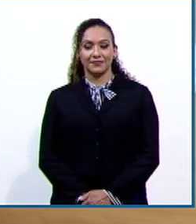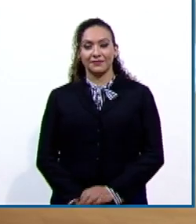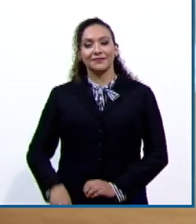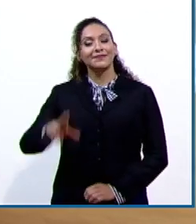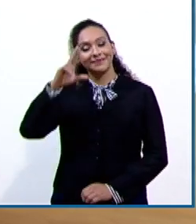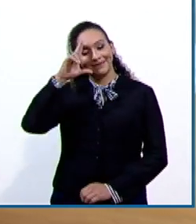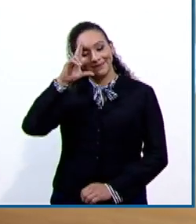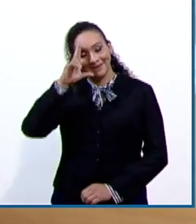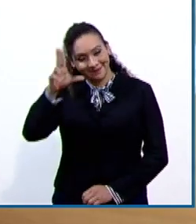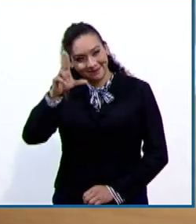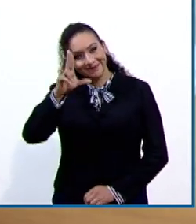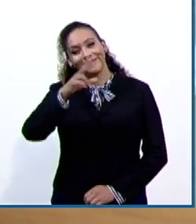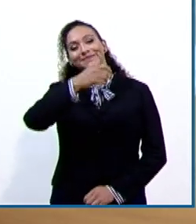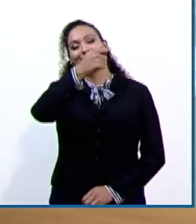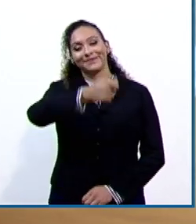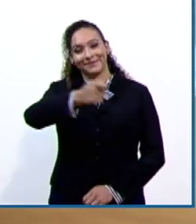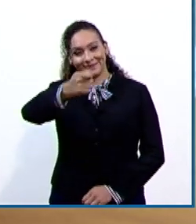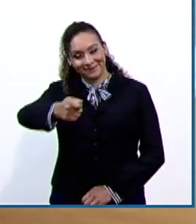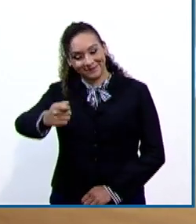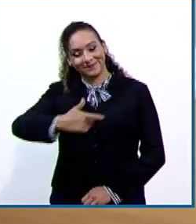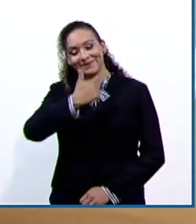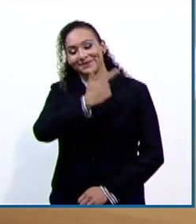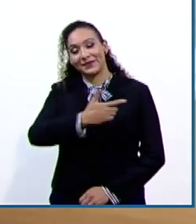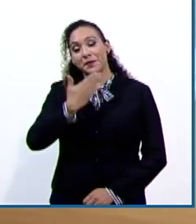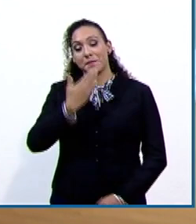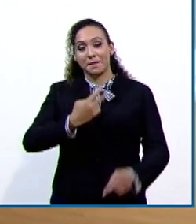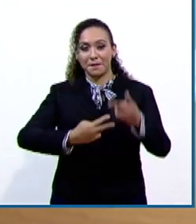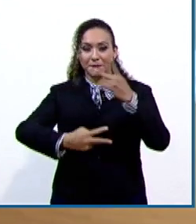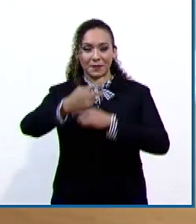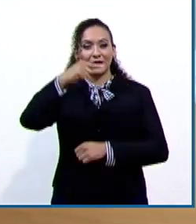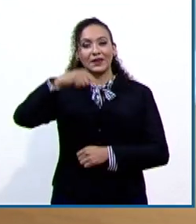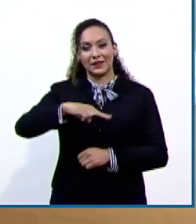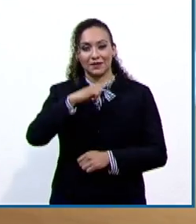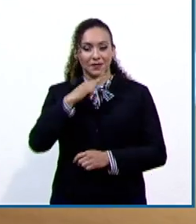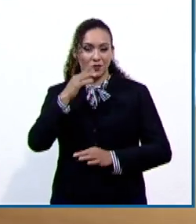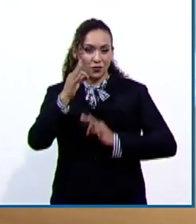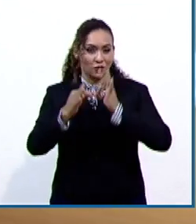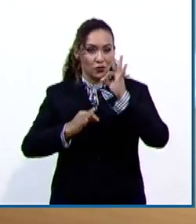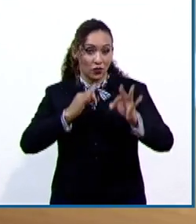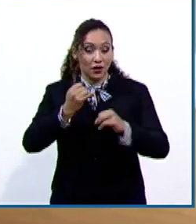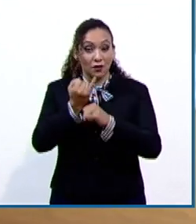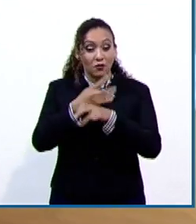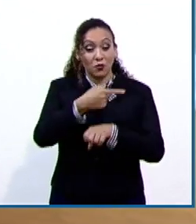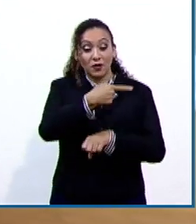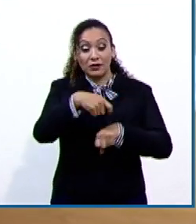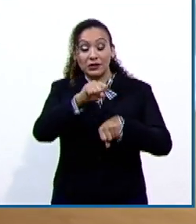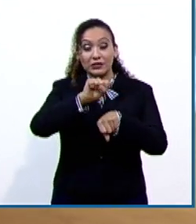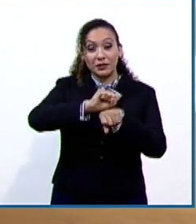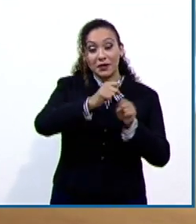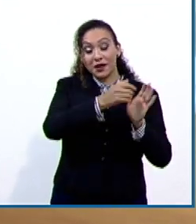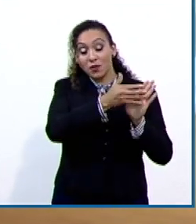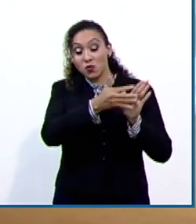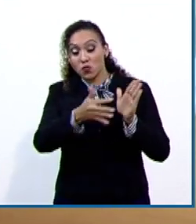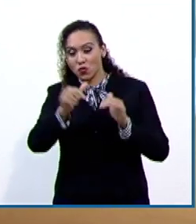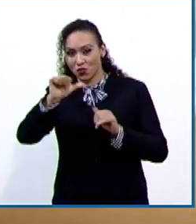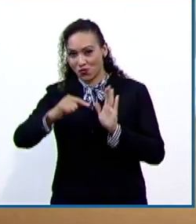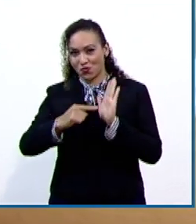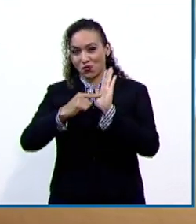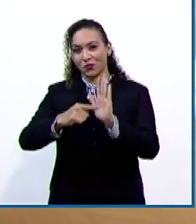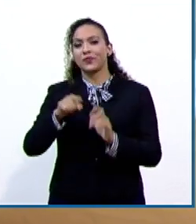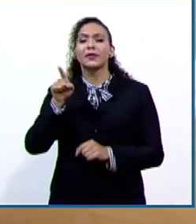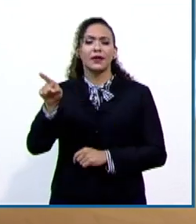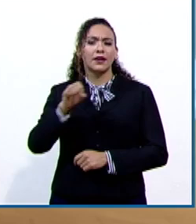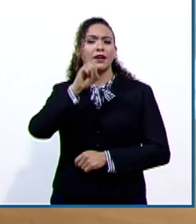Hola, ¿qué tal? ¿Cómo le va? Qué gusto saludarle. Bienvenido a Semanario Judicial. Soy Óscar González y me